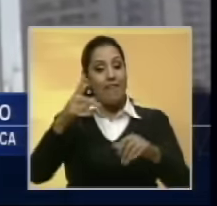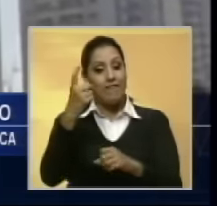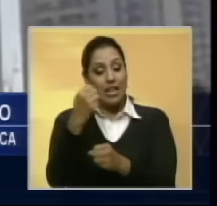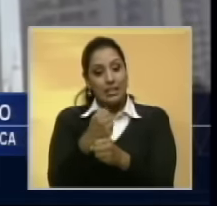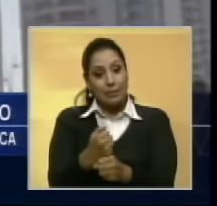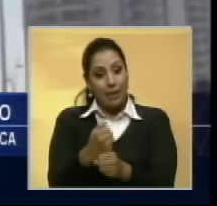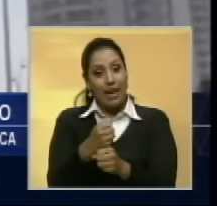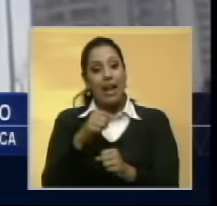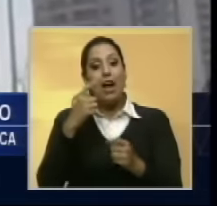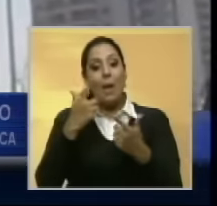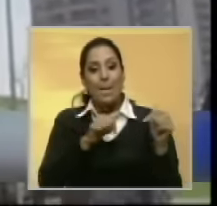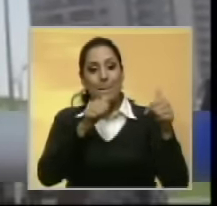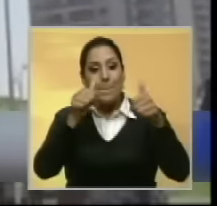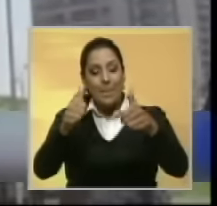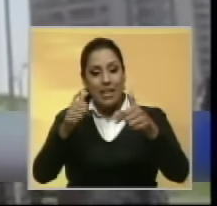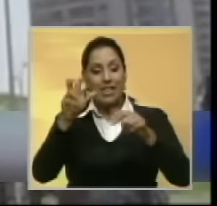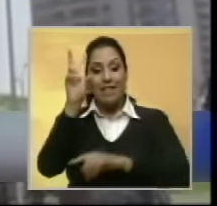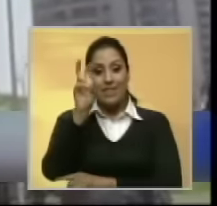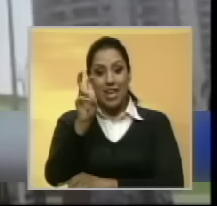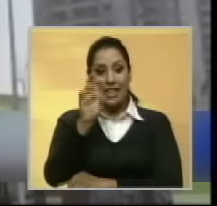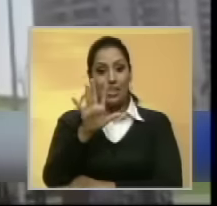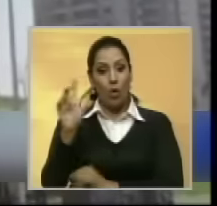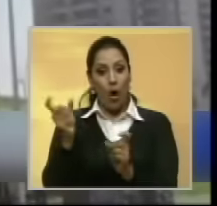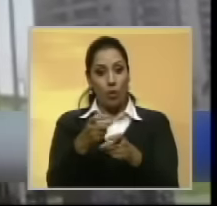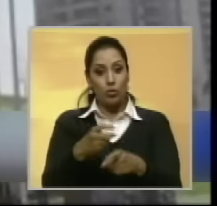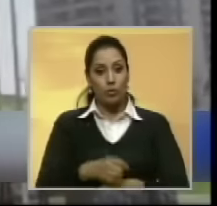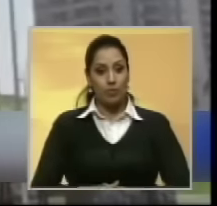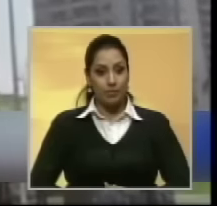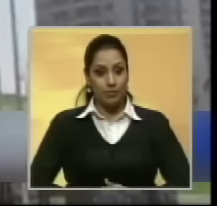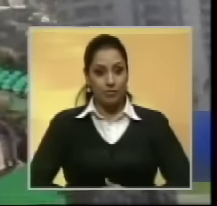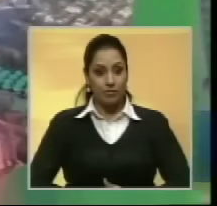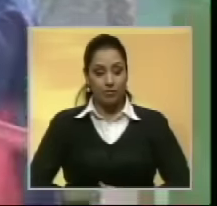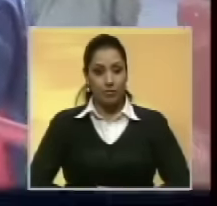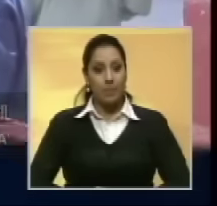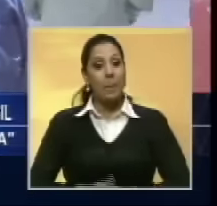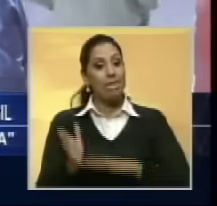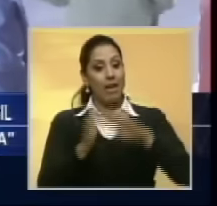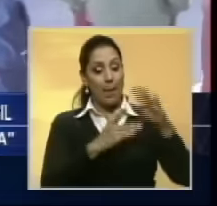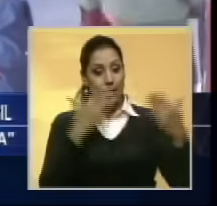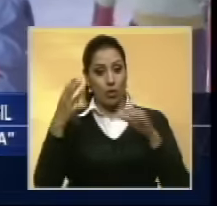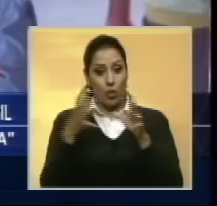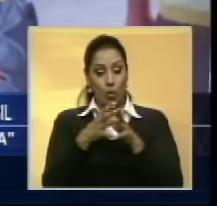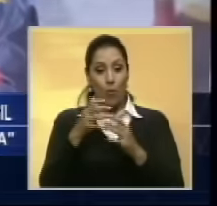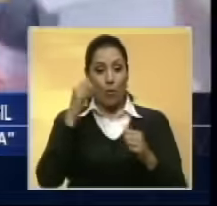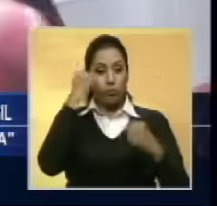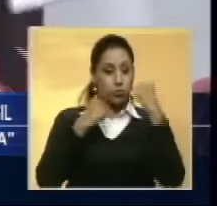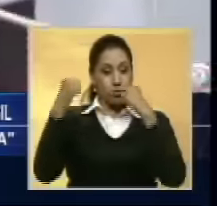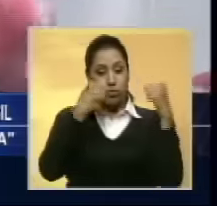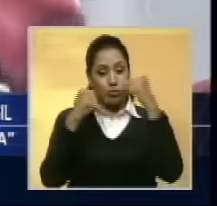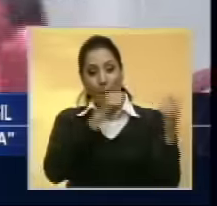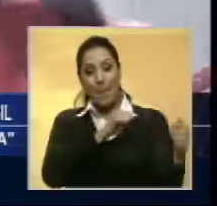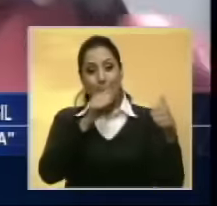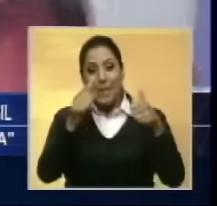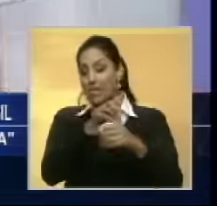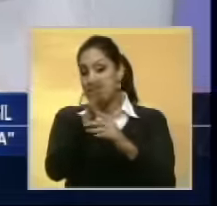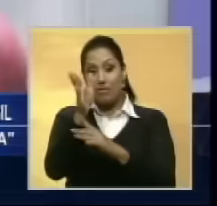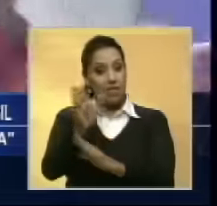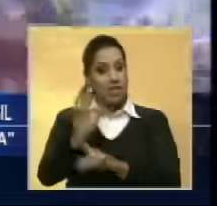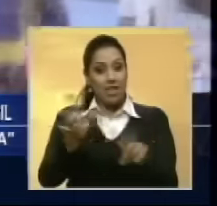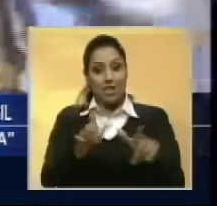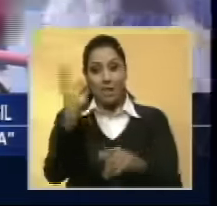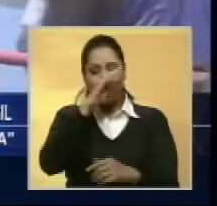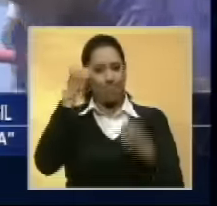gran ceremonia inaugural este viernes 5 de agosto. Por su parte, la Delegación Nacional de Boxeo ya se encuentra en Brasil,